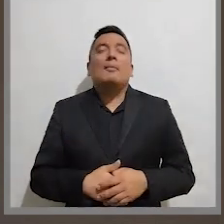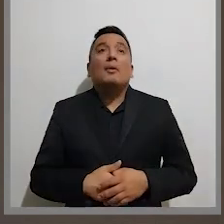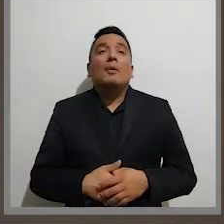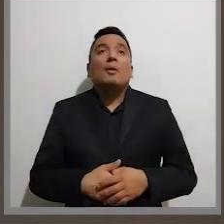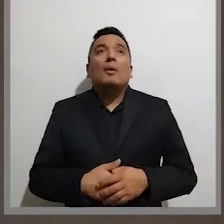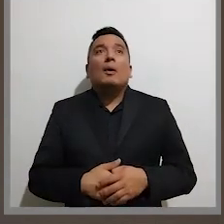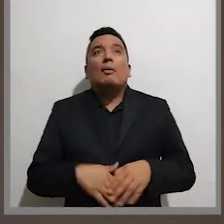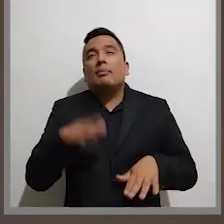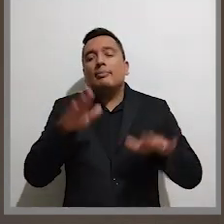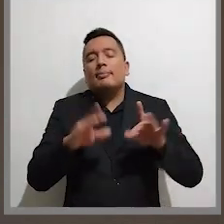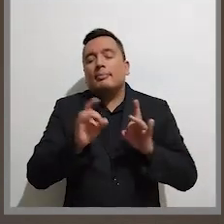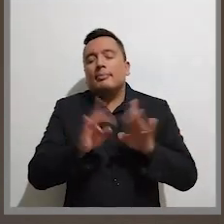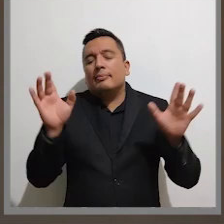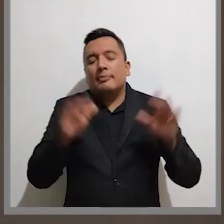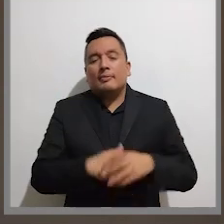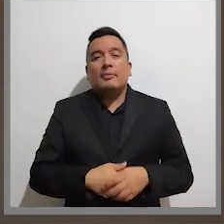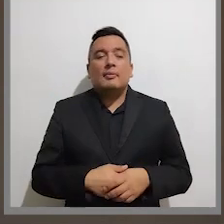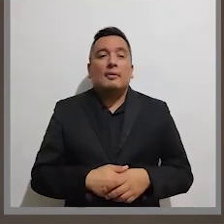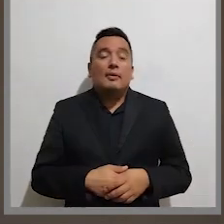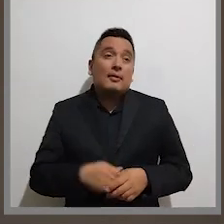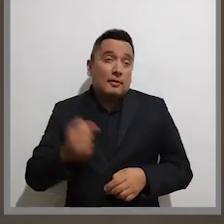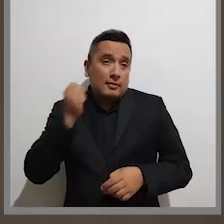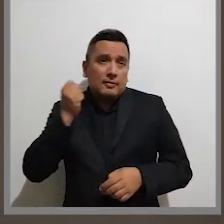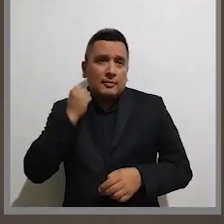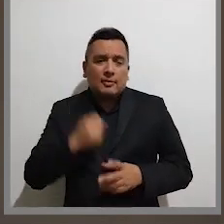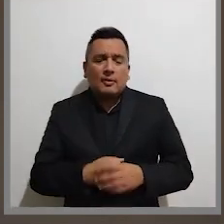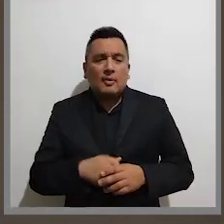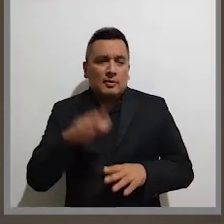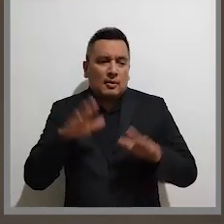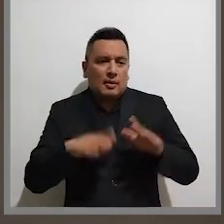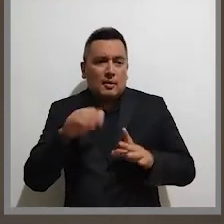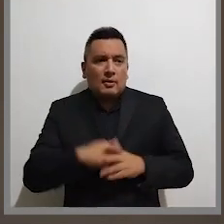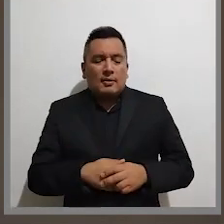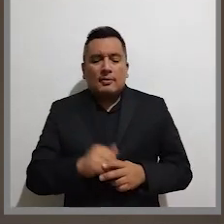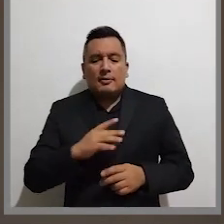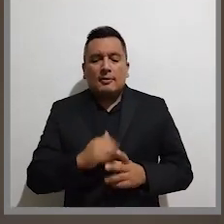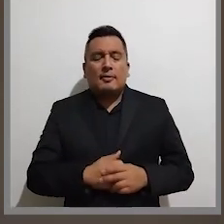ha habido algunos casos a nivel senaduría donde en alguna ocasión se